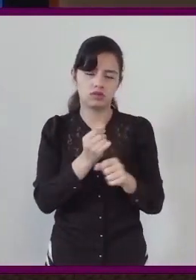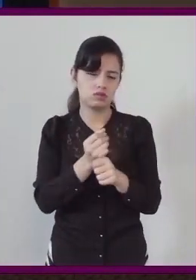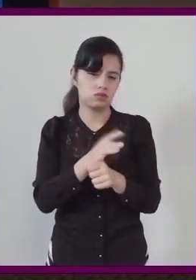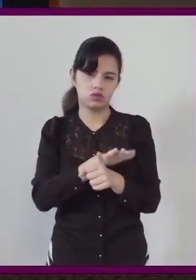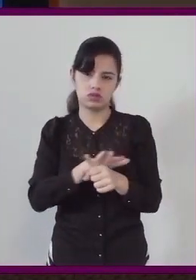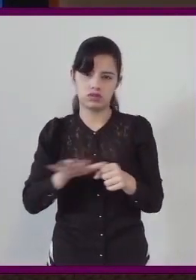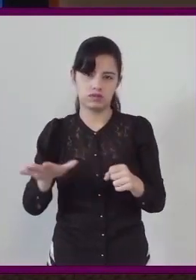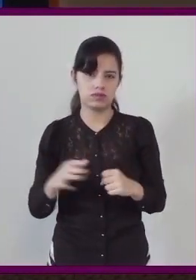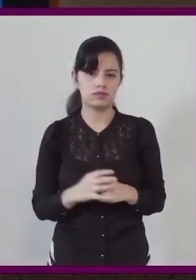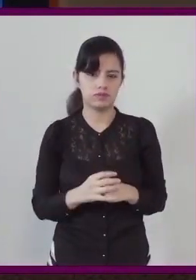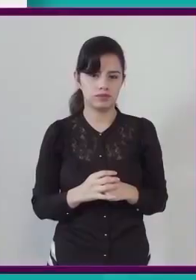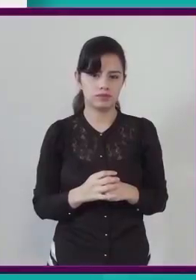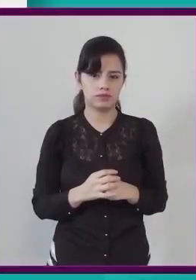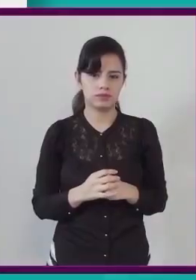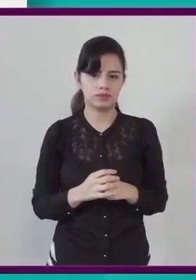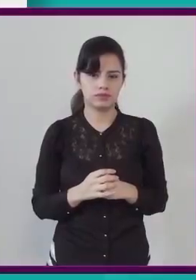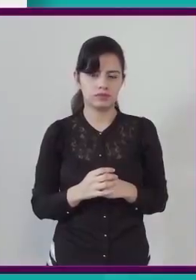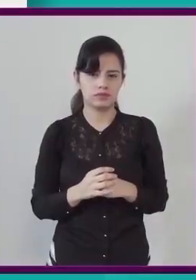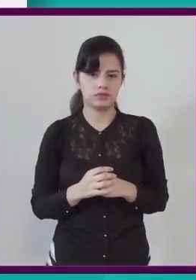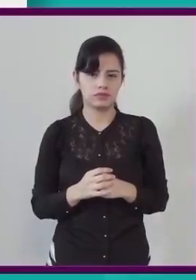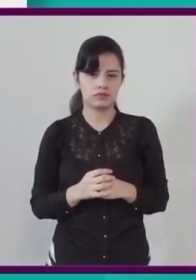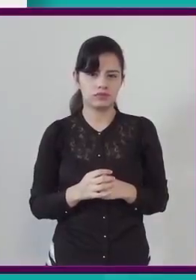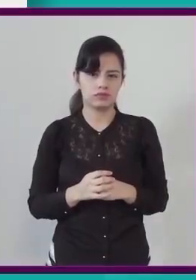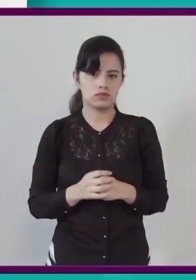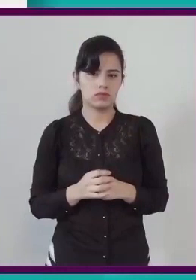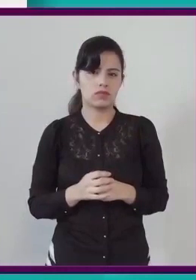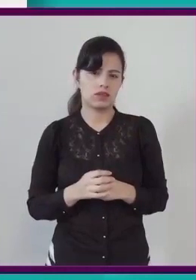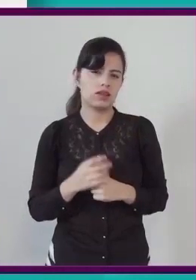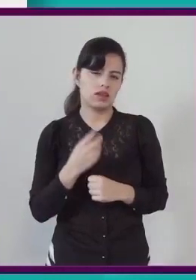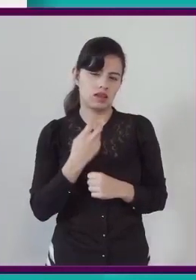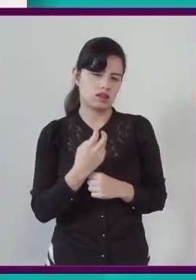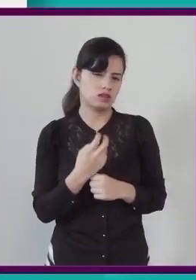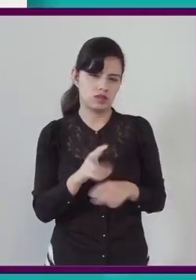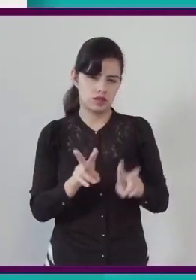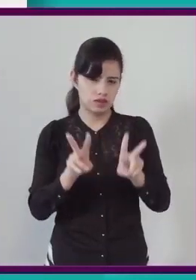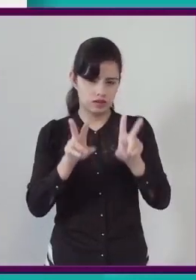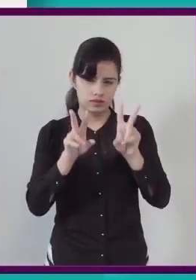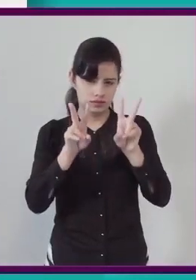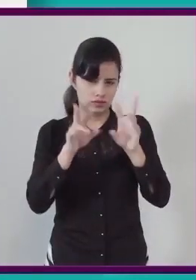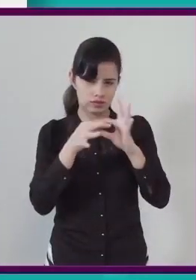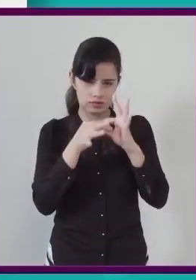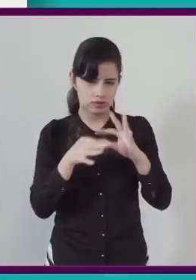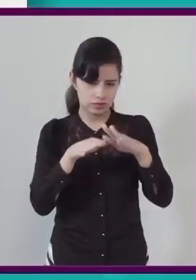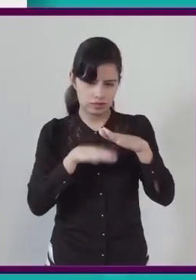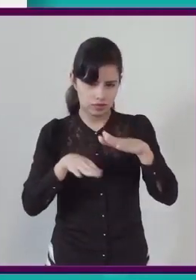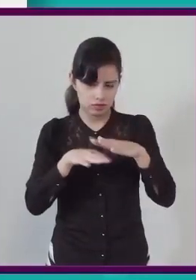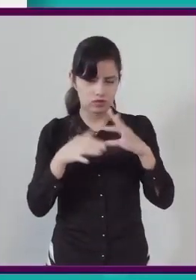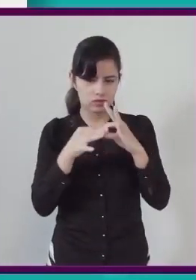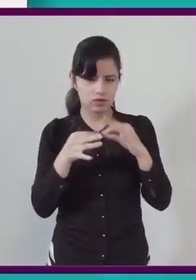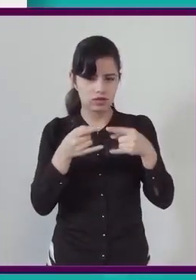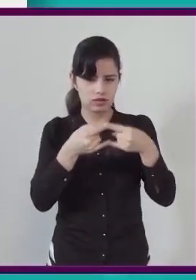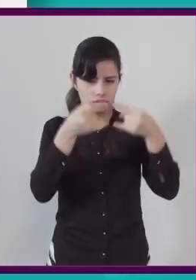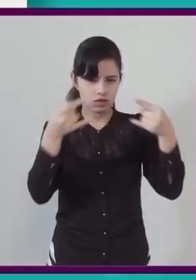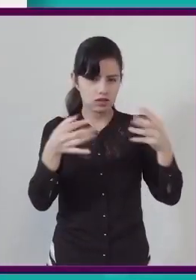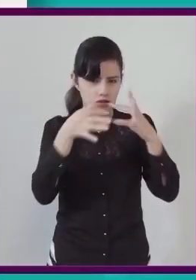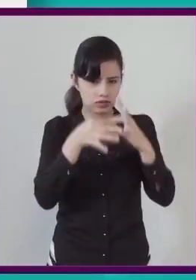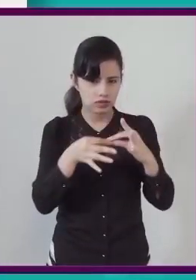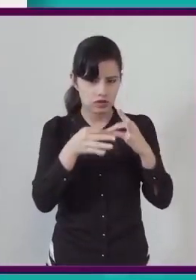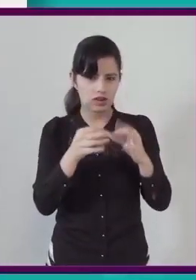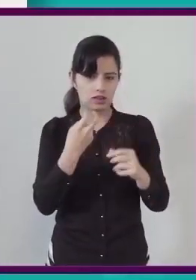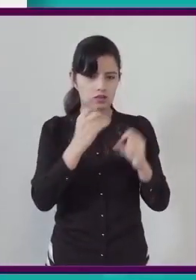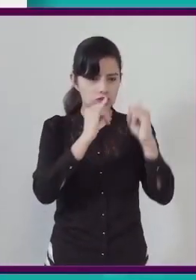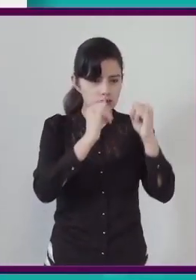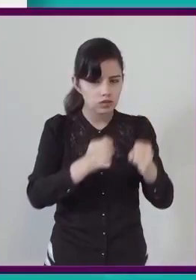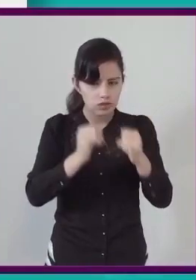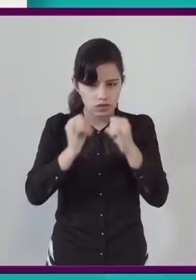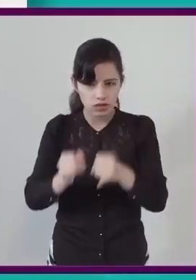sobre nuestras vidas, ¿no? Entonces, sí, como en términos generales, por ahí va la narrativa y así entendemos la identidad